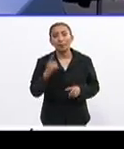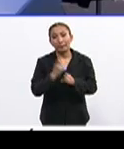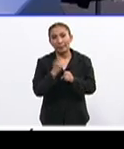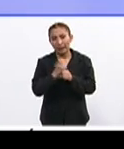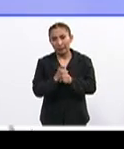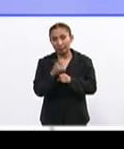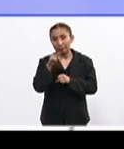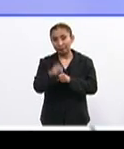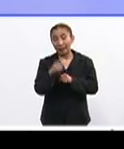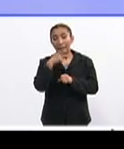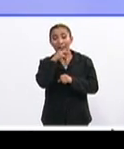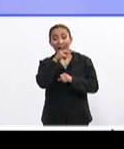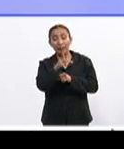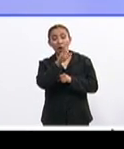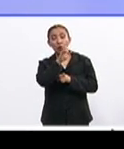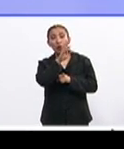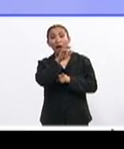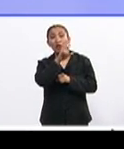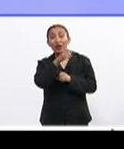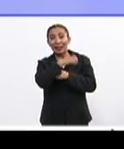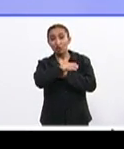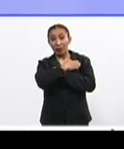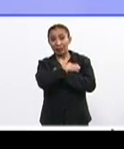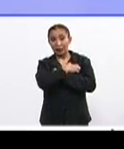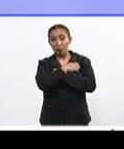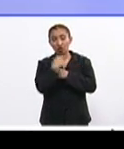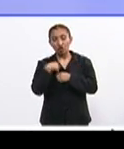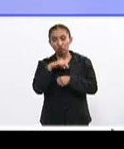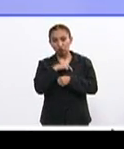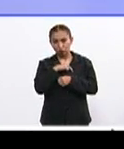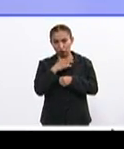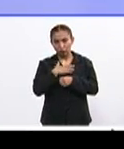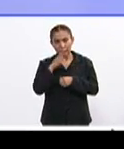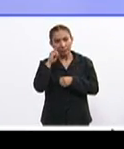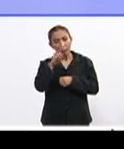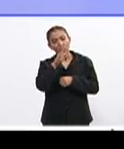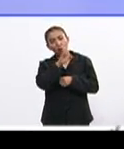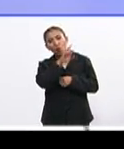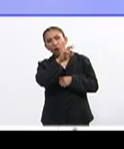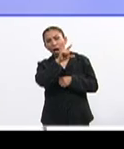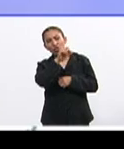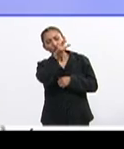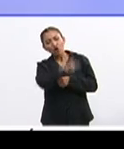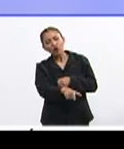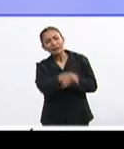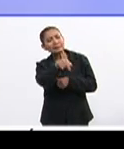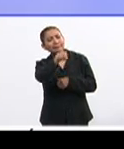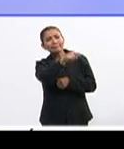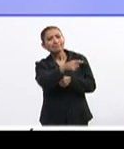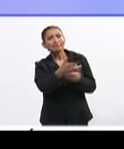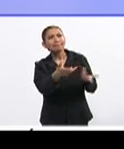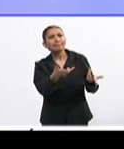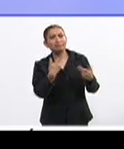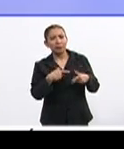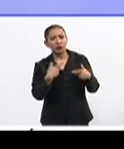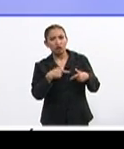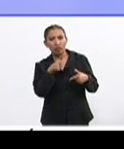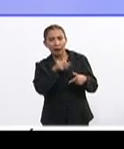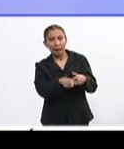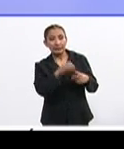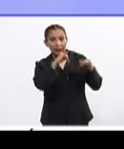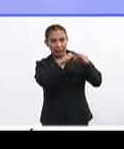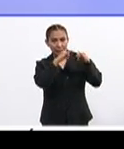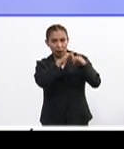Primero, desde el término, el curador educativo, generalmente nosotros vemos a los curadores como aquellos que, por ejemplo, en